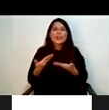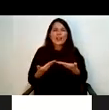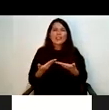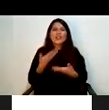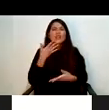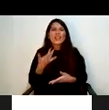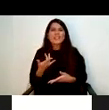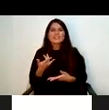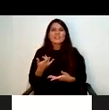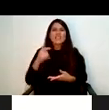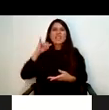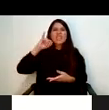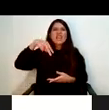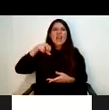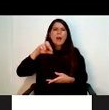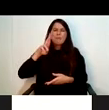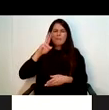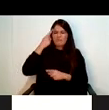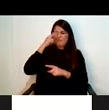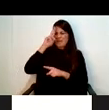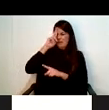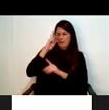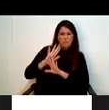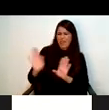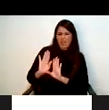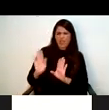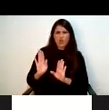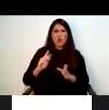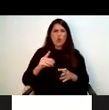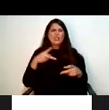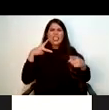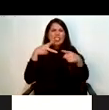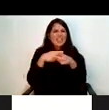es inapropiado, de lo que es disruptivo o de lo que es problema.